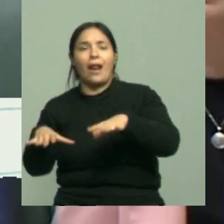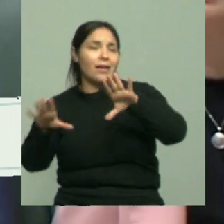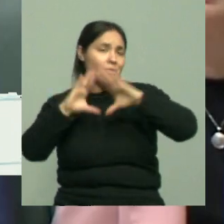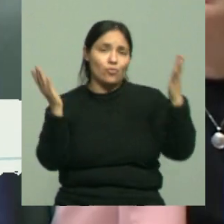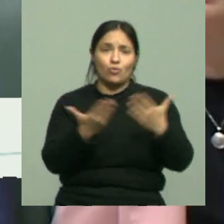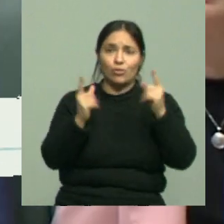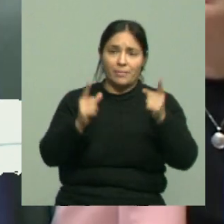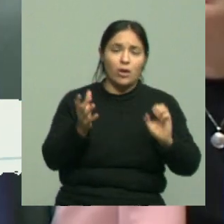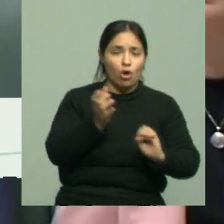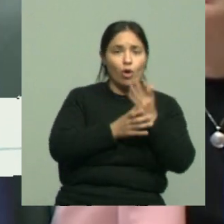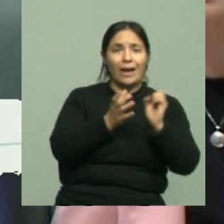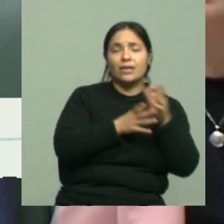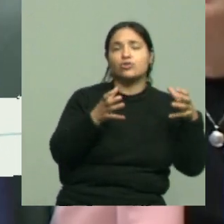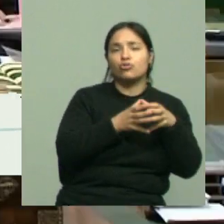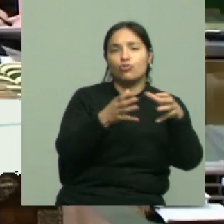organizaciones civiles.